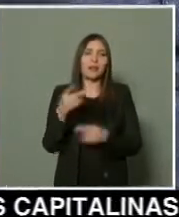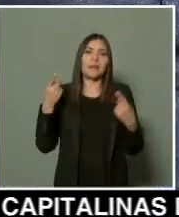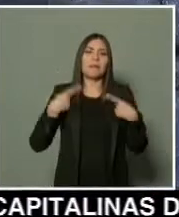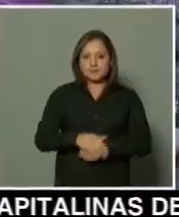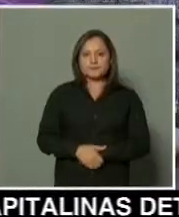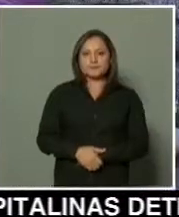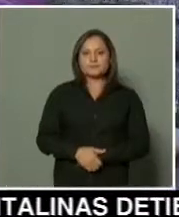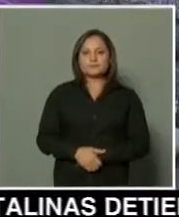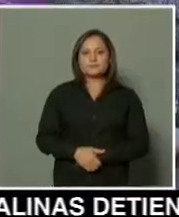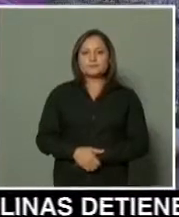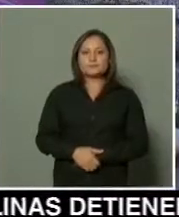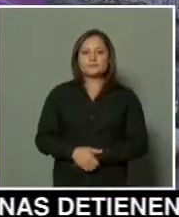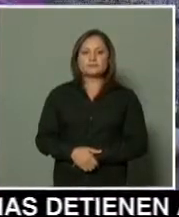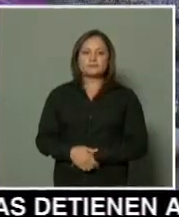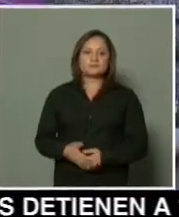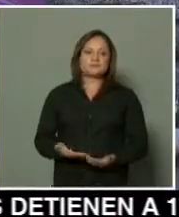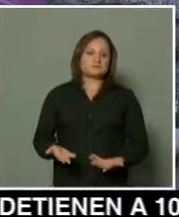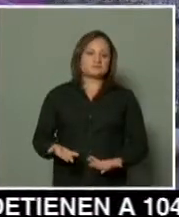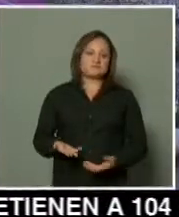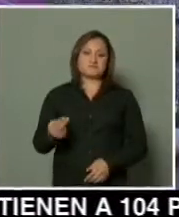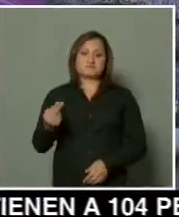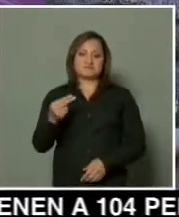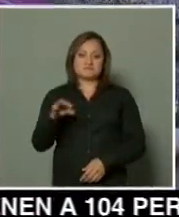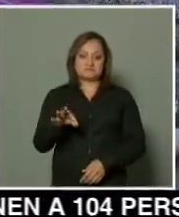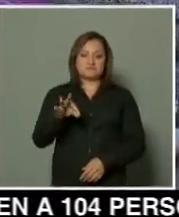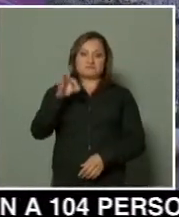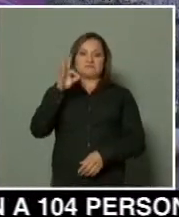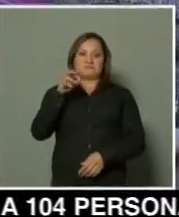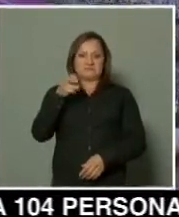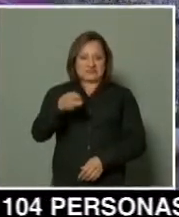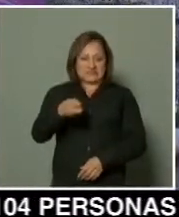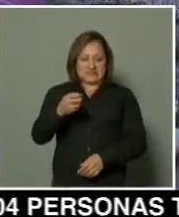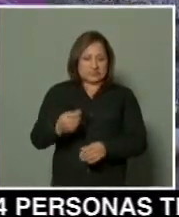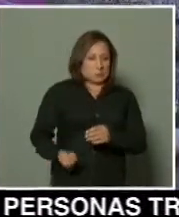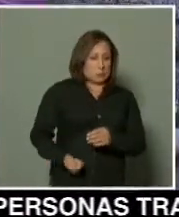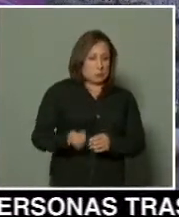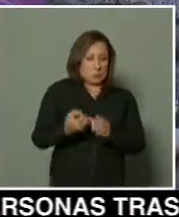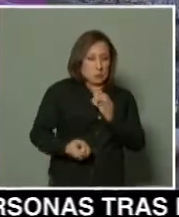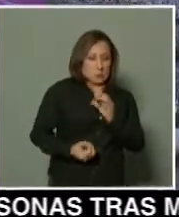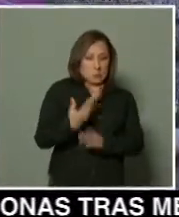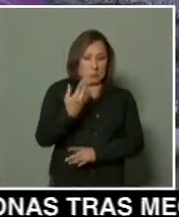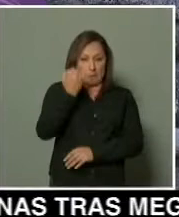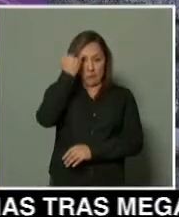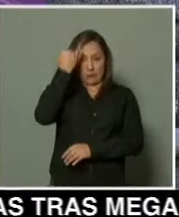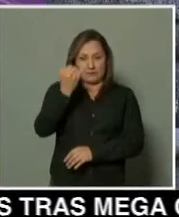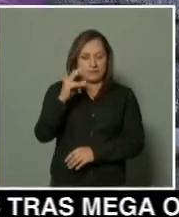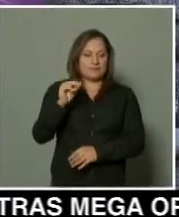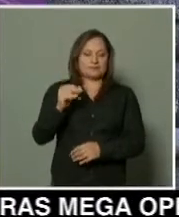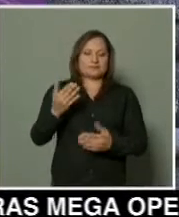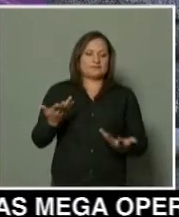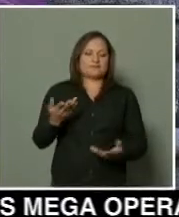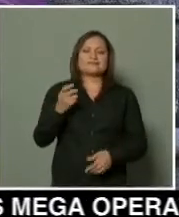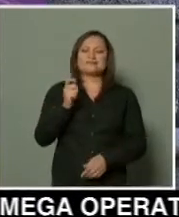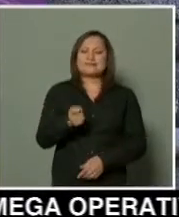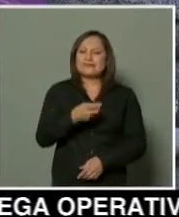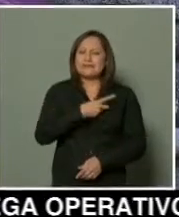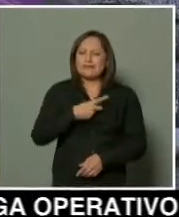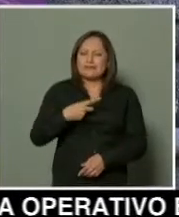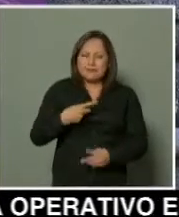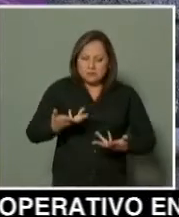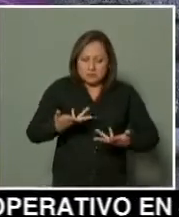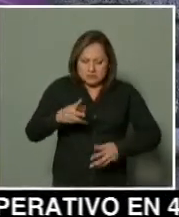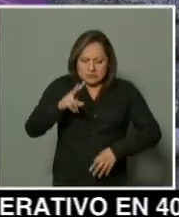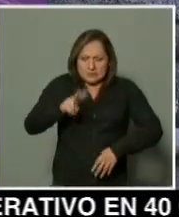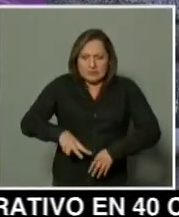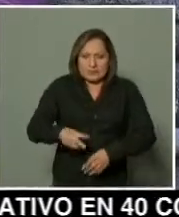a este rubro. En su turno, Hanna de la Madrid Telles, del Partido Revolucionario Institucional, apostó como primer lugar que se cumpla